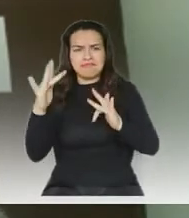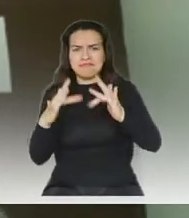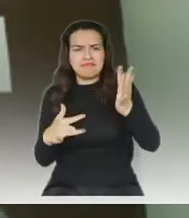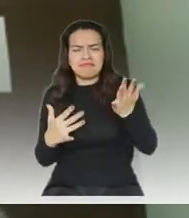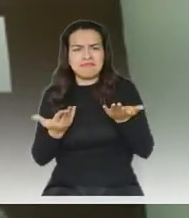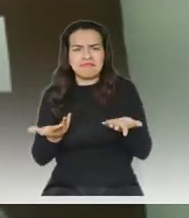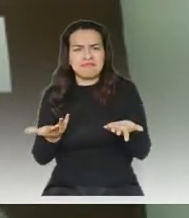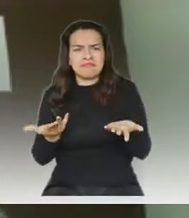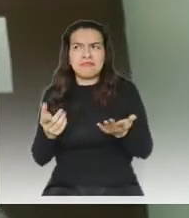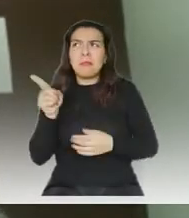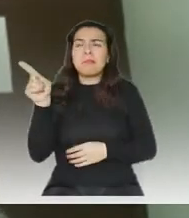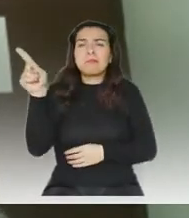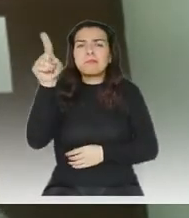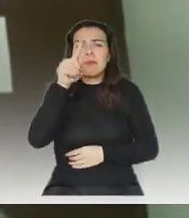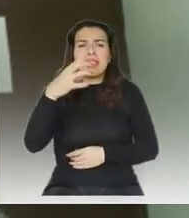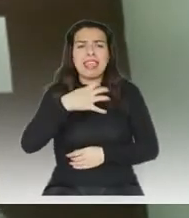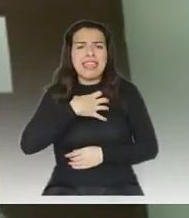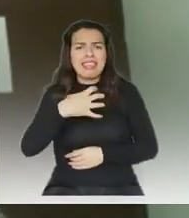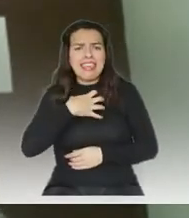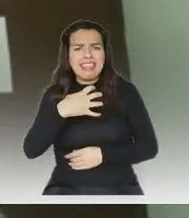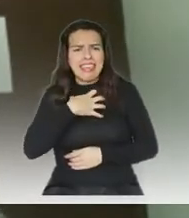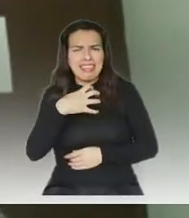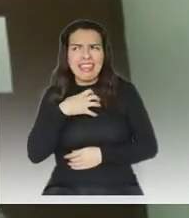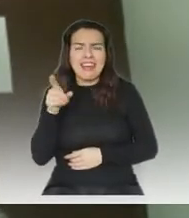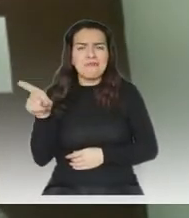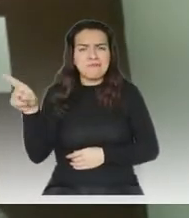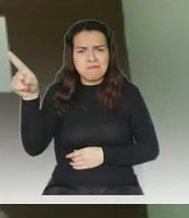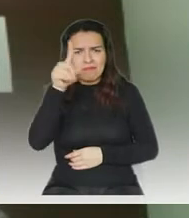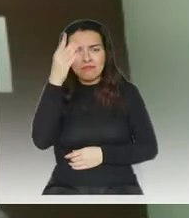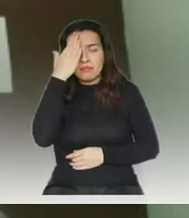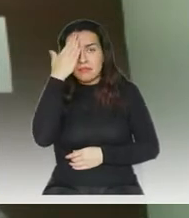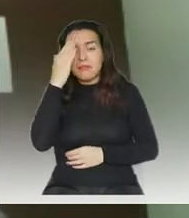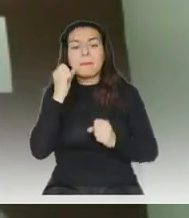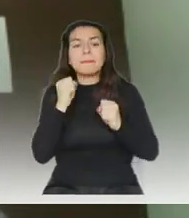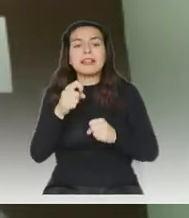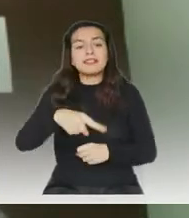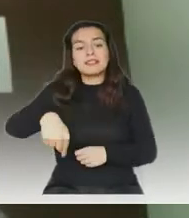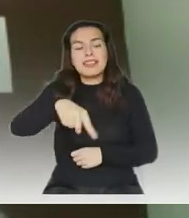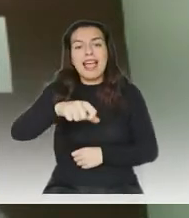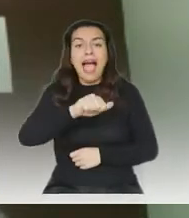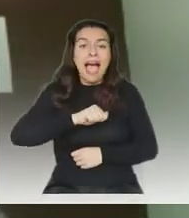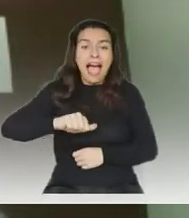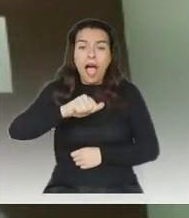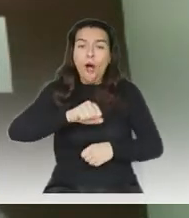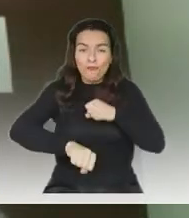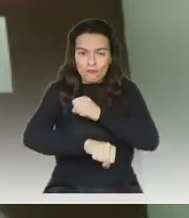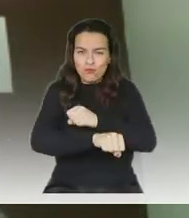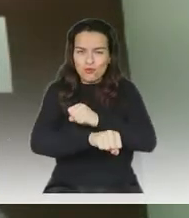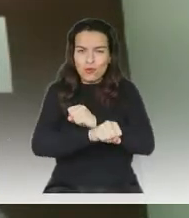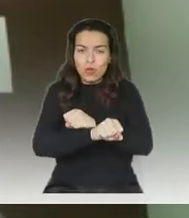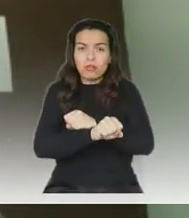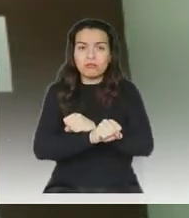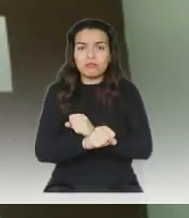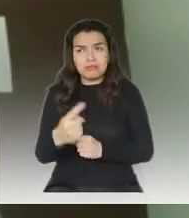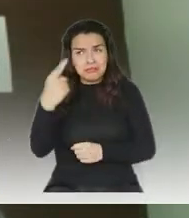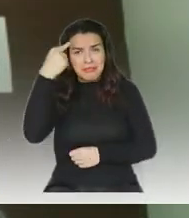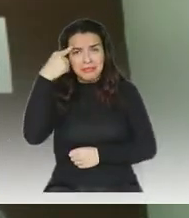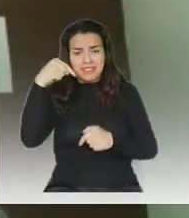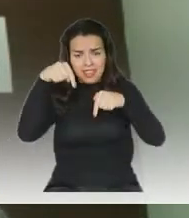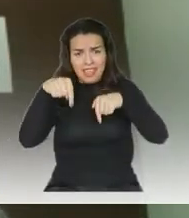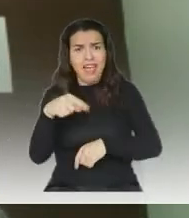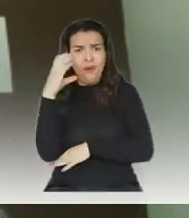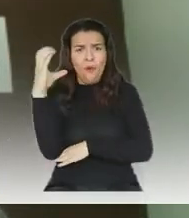las quejas y reclamos de las futbolistas colombianas que no consideran que aquí existan condiciones para